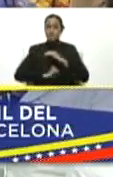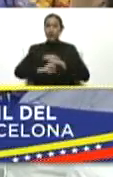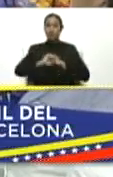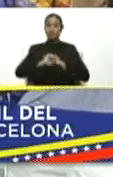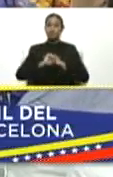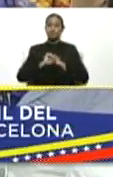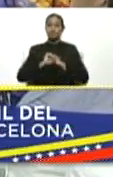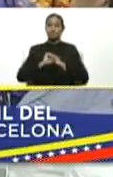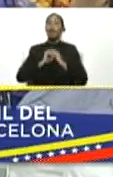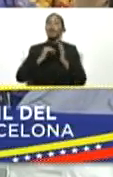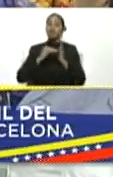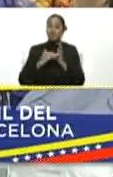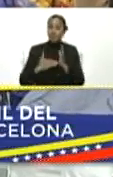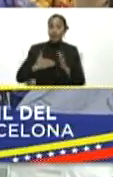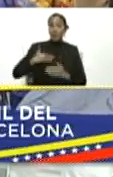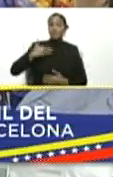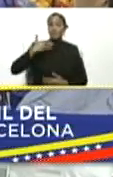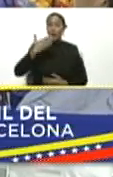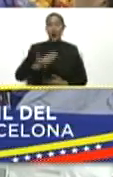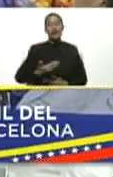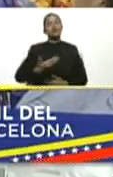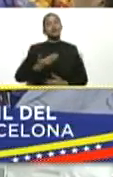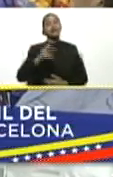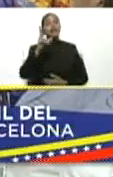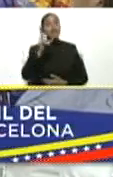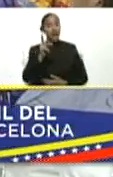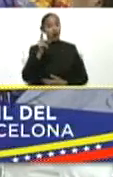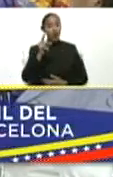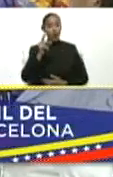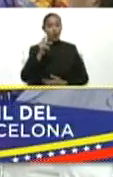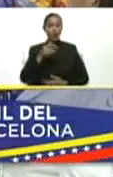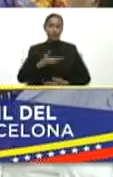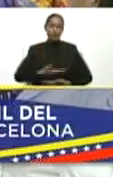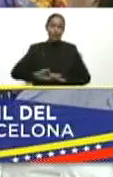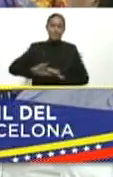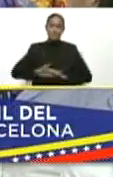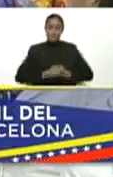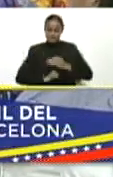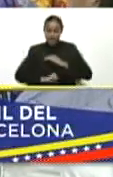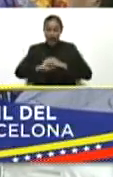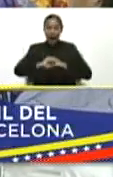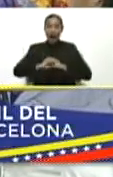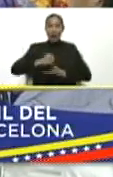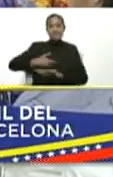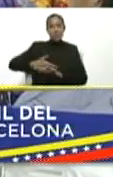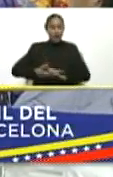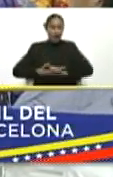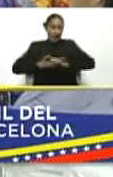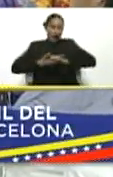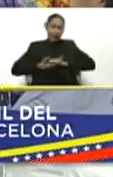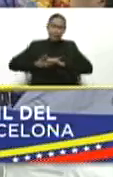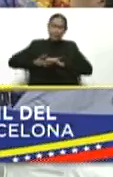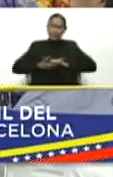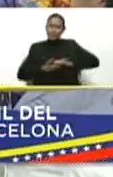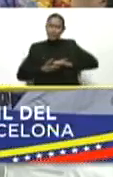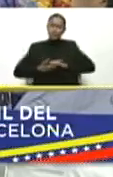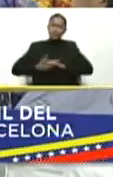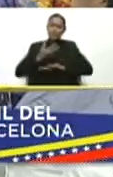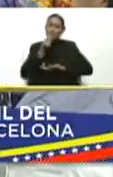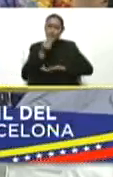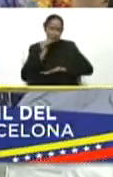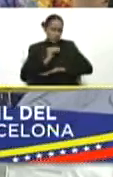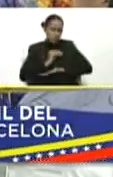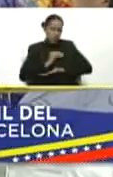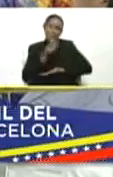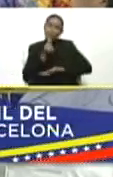luego esté preparada para recibir su muchachito, su muchachita, atenderlo con amor y darle todo lo que hay